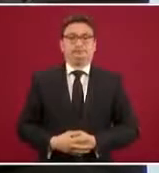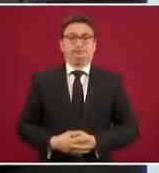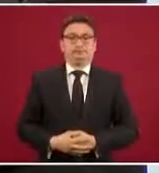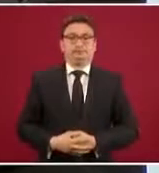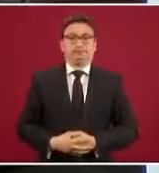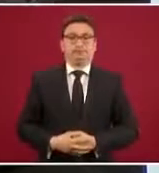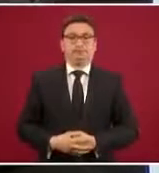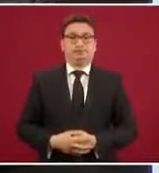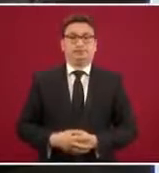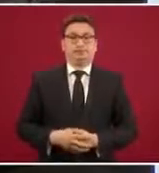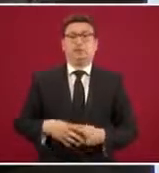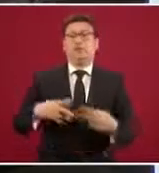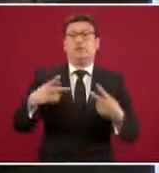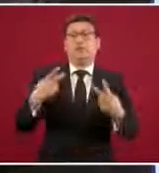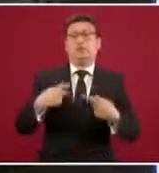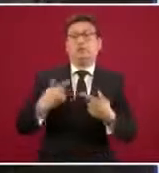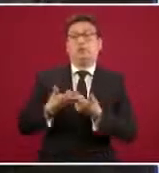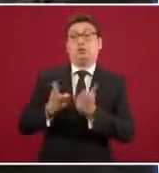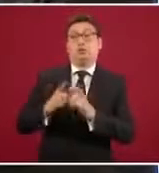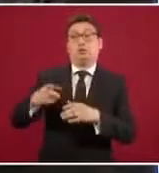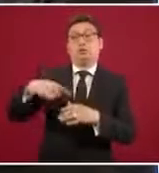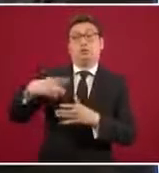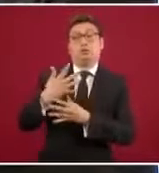Los especialistas no, porque